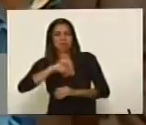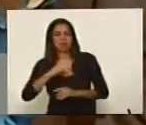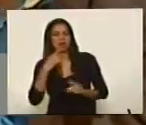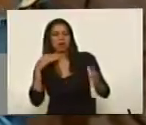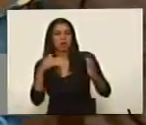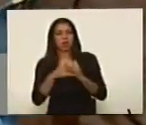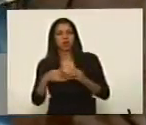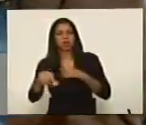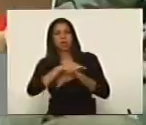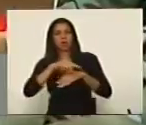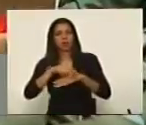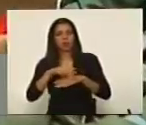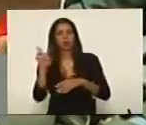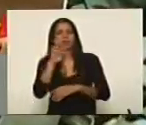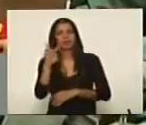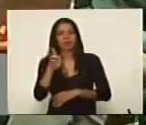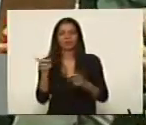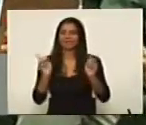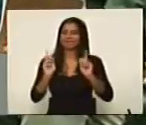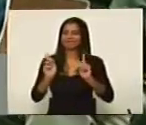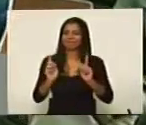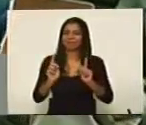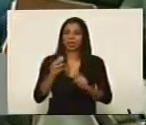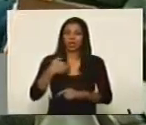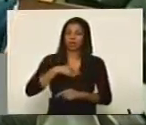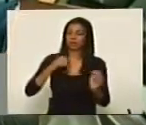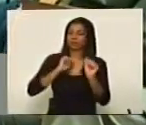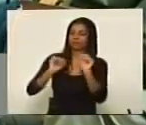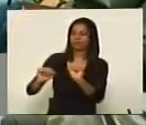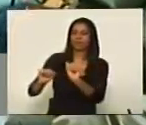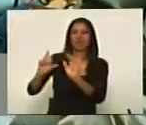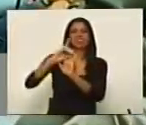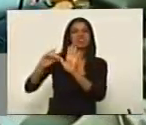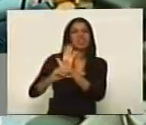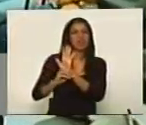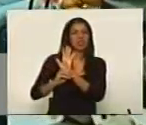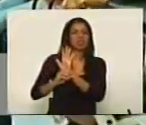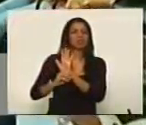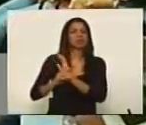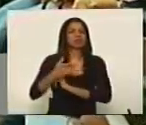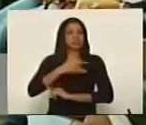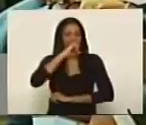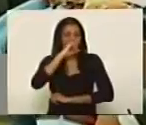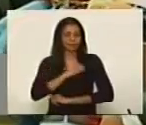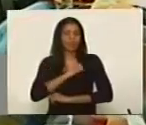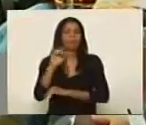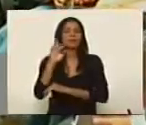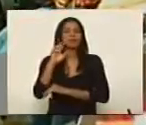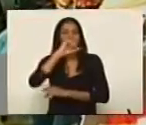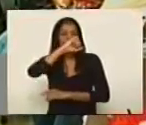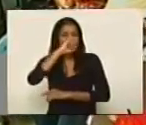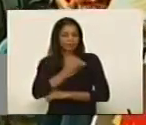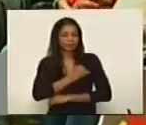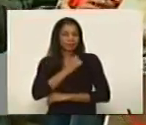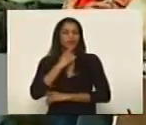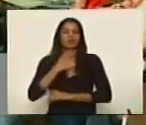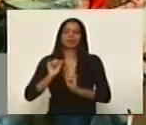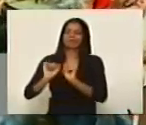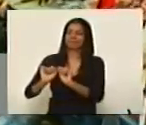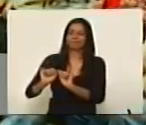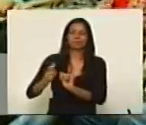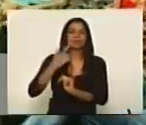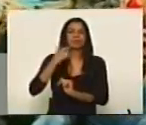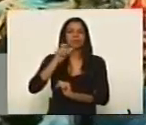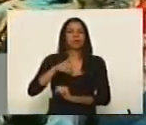contra el gobierno y el régimen. Los que rechazamos el decreto, no solamente por un profundo sentido patriótico, no solamente por un tema de sentido de